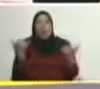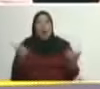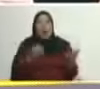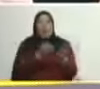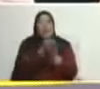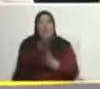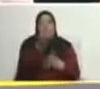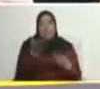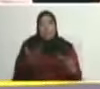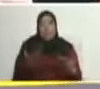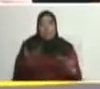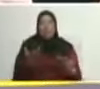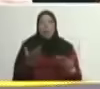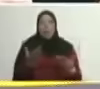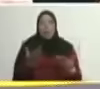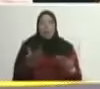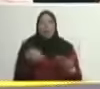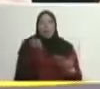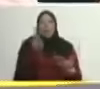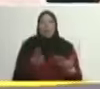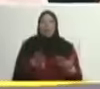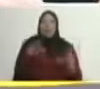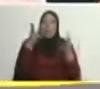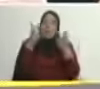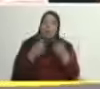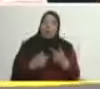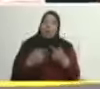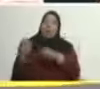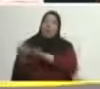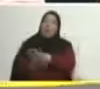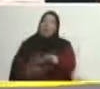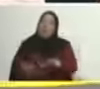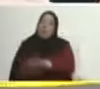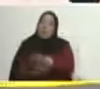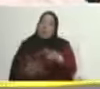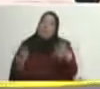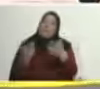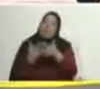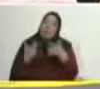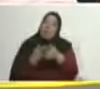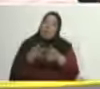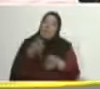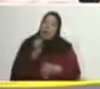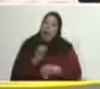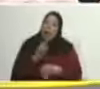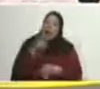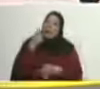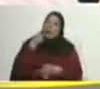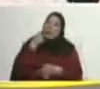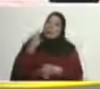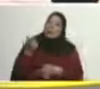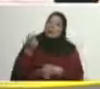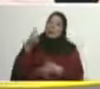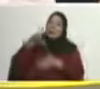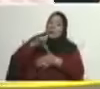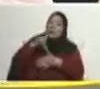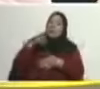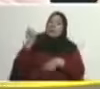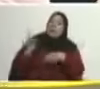casi siempre, cuando hay un conflicto o una crisis, esto se